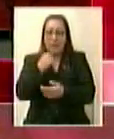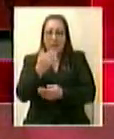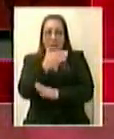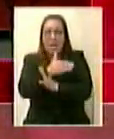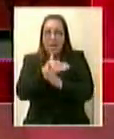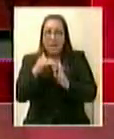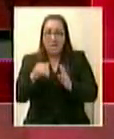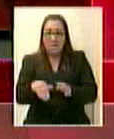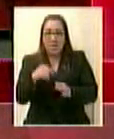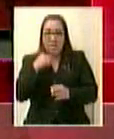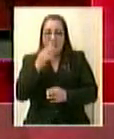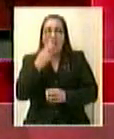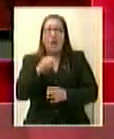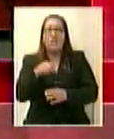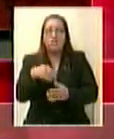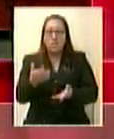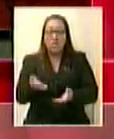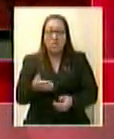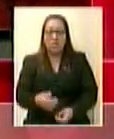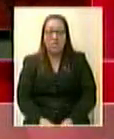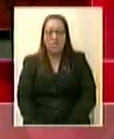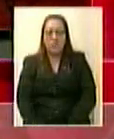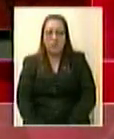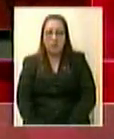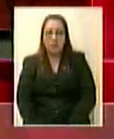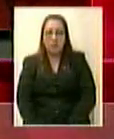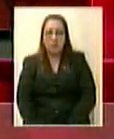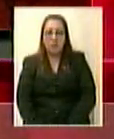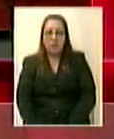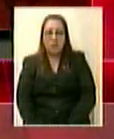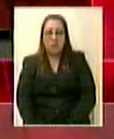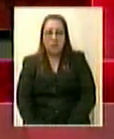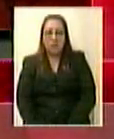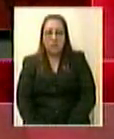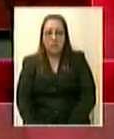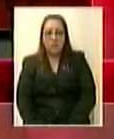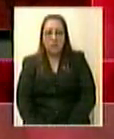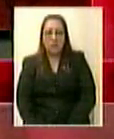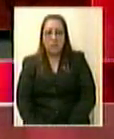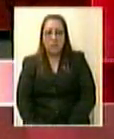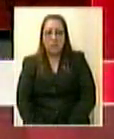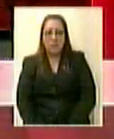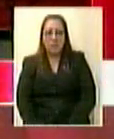mitad es azúcar. Sí, sigamos.